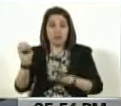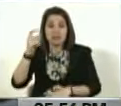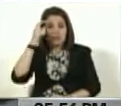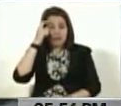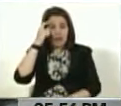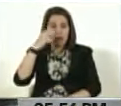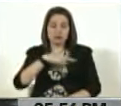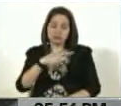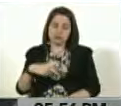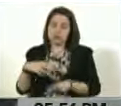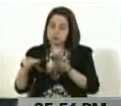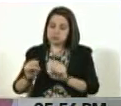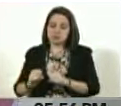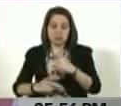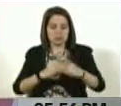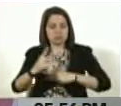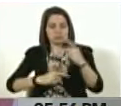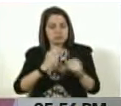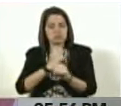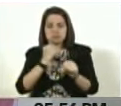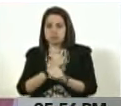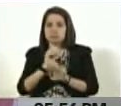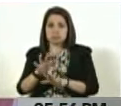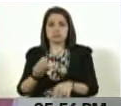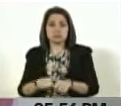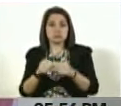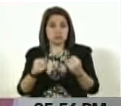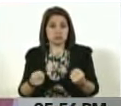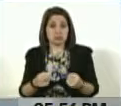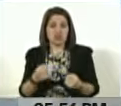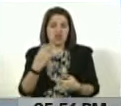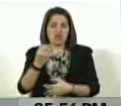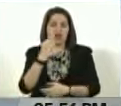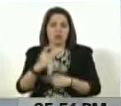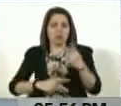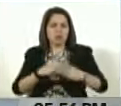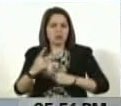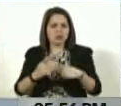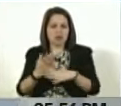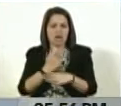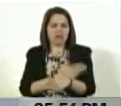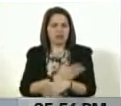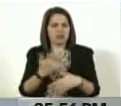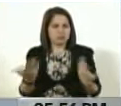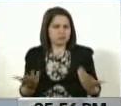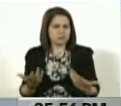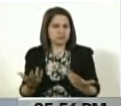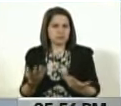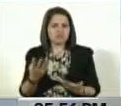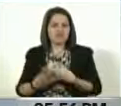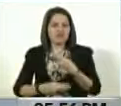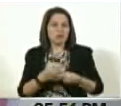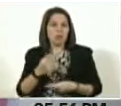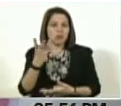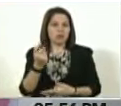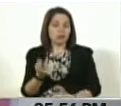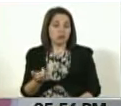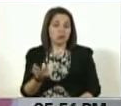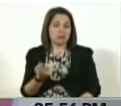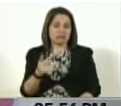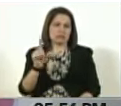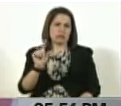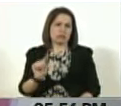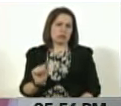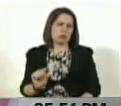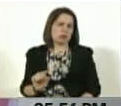nosotros asumimos la operatividad de la panadería. Ahora bien, pero ¿cómo era la producción del pan allí antes que llegaran ustedes? Bueno, la producción se hacía de pan? Era escasa, ¿no? Los